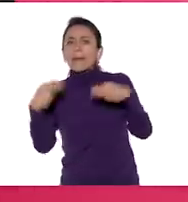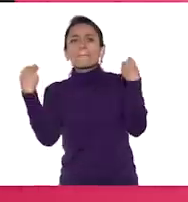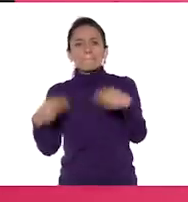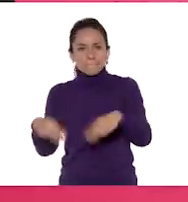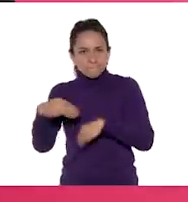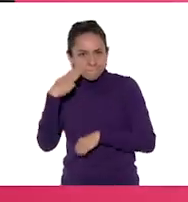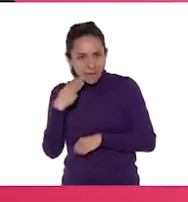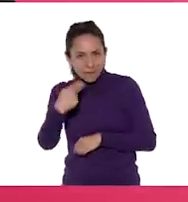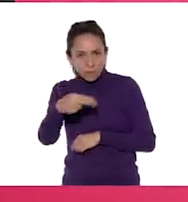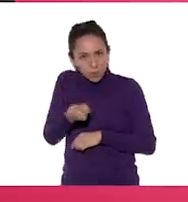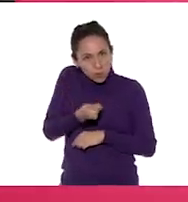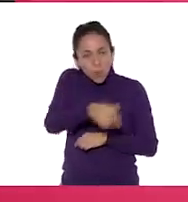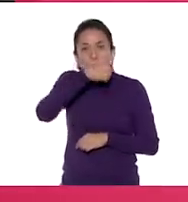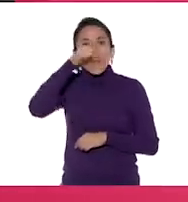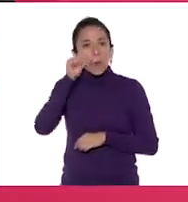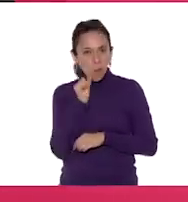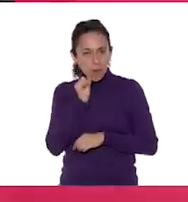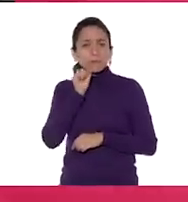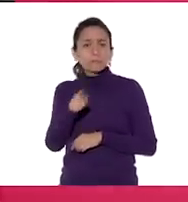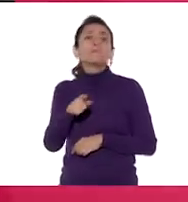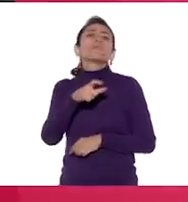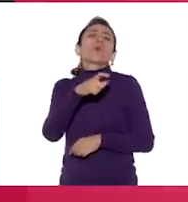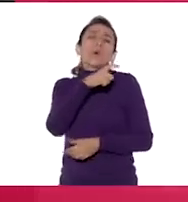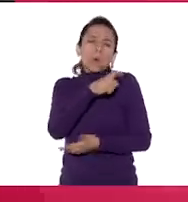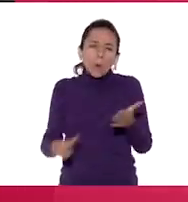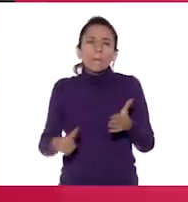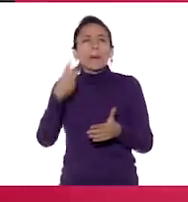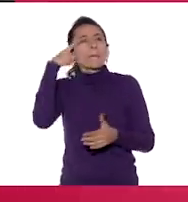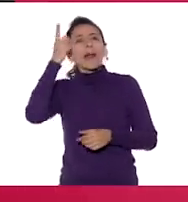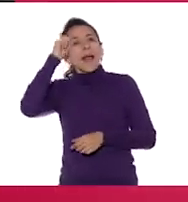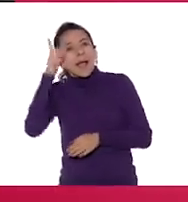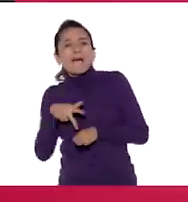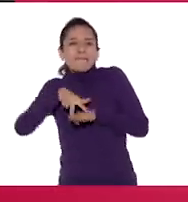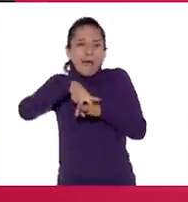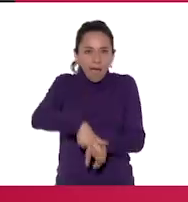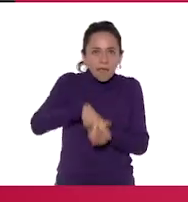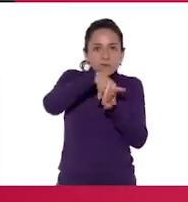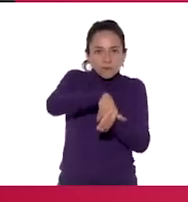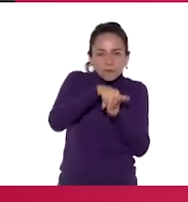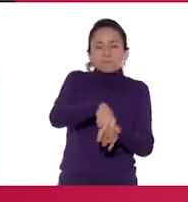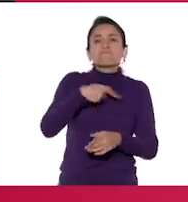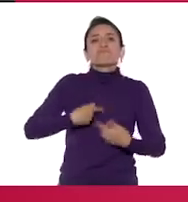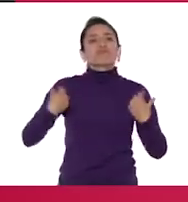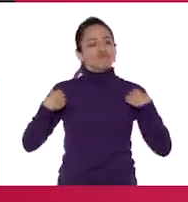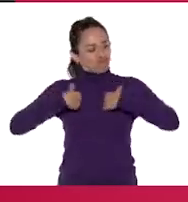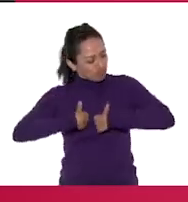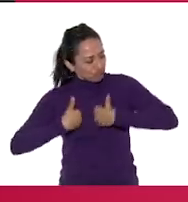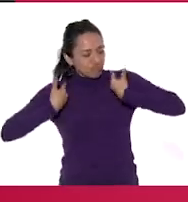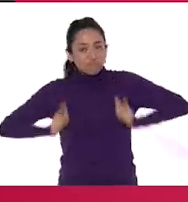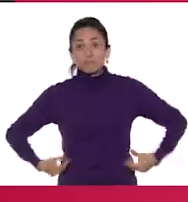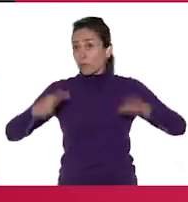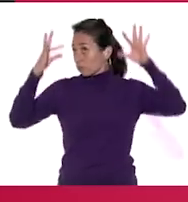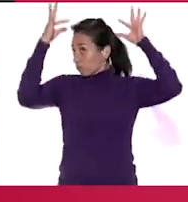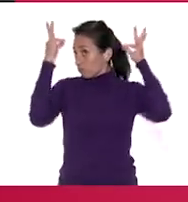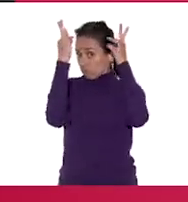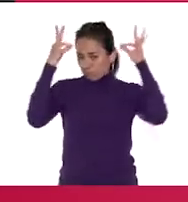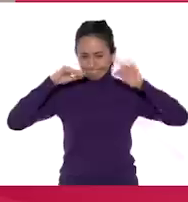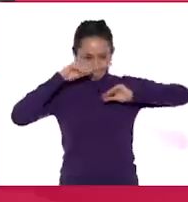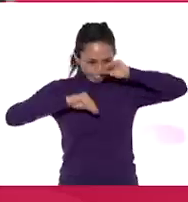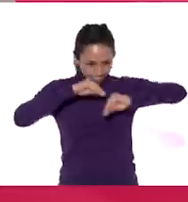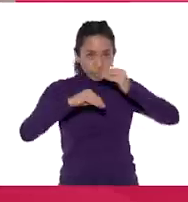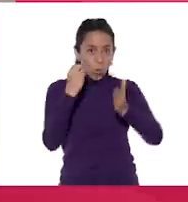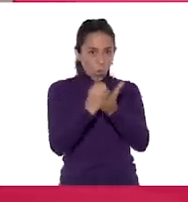donde podrás comprar sillas de montar, chaquetas vaqueras, sombreros adornados con oro,